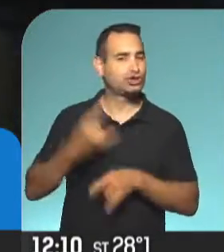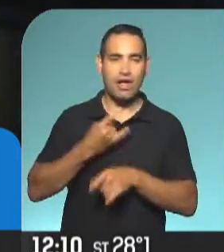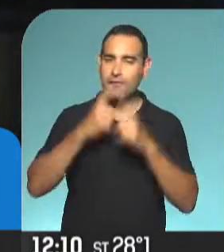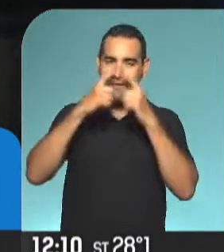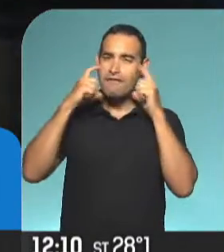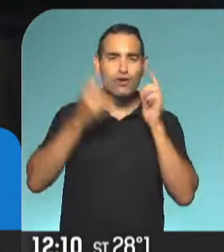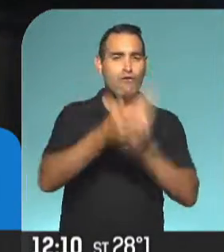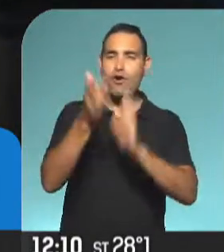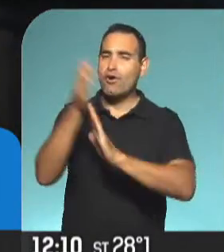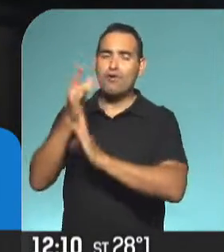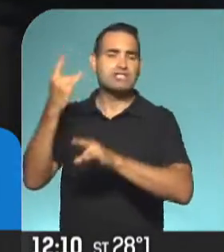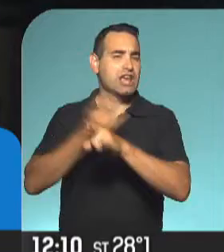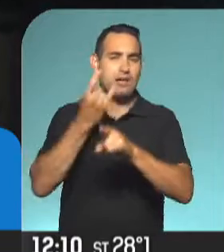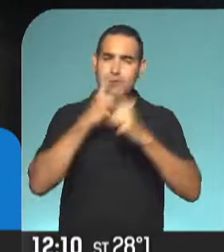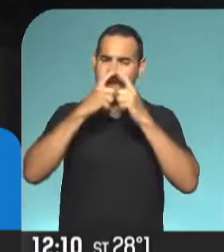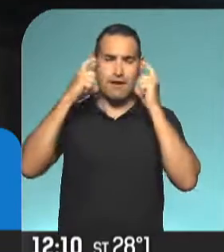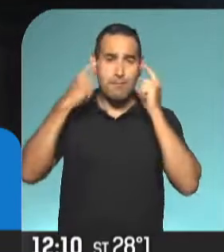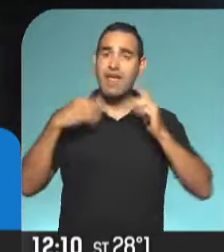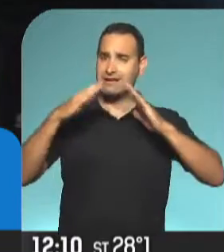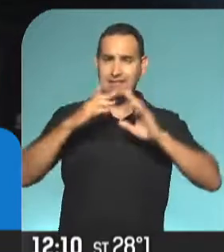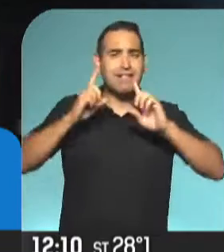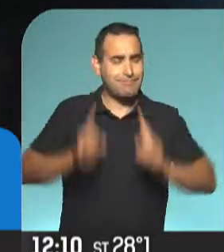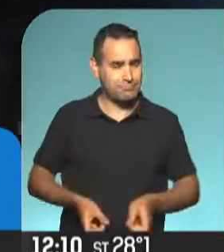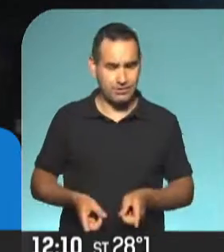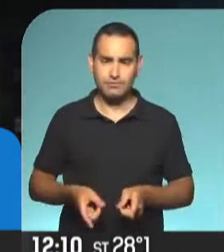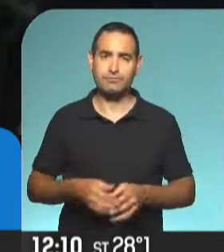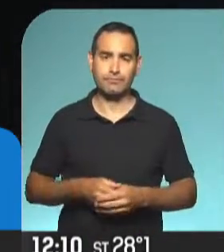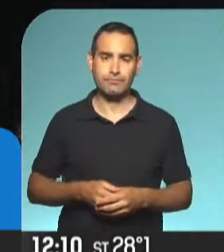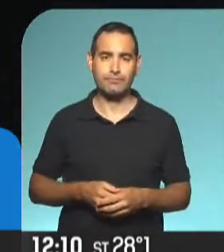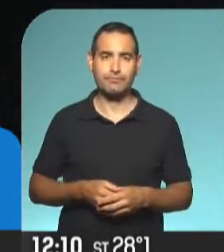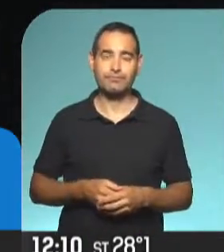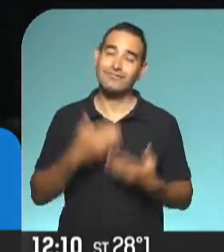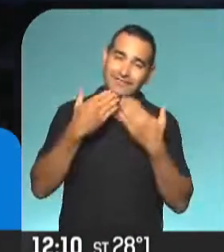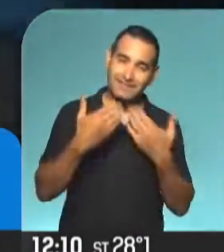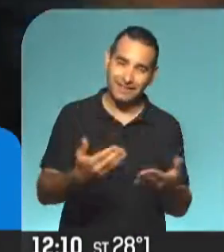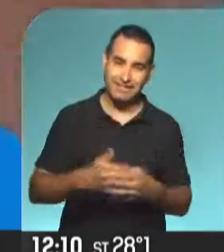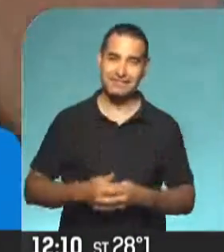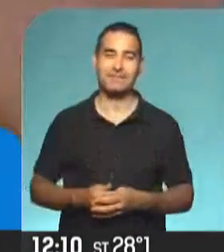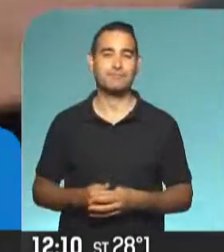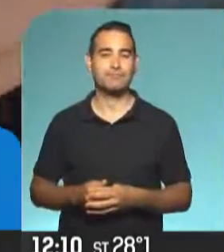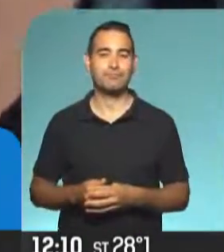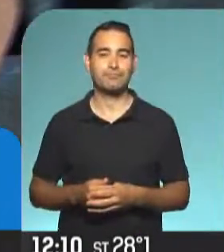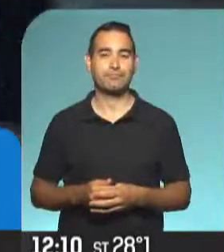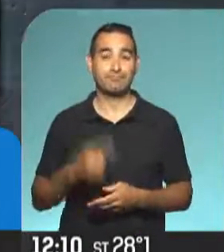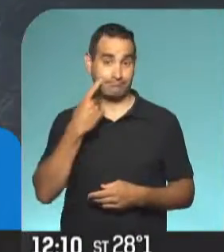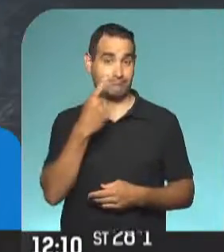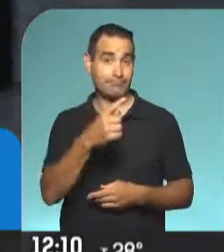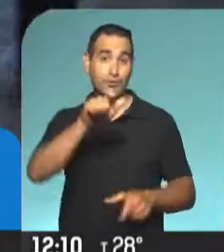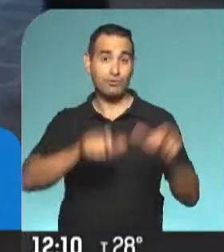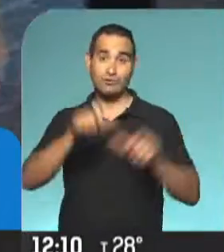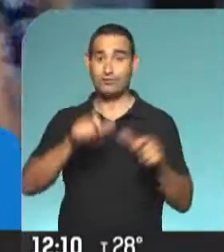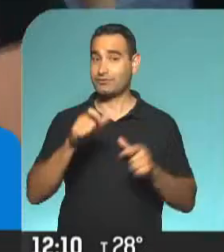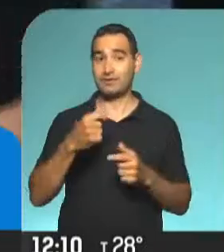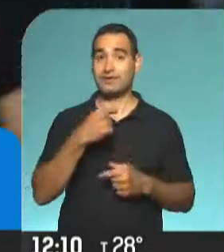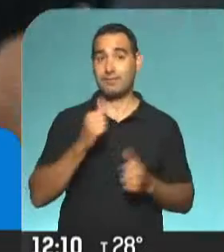a donde voy, siempre. Y en casa también, lo posible también. Gracias, no te molesto más. Esta es la gente que está viajando,